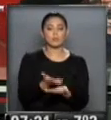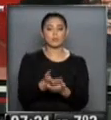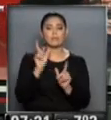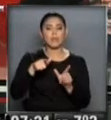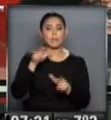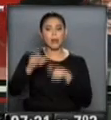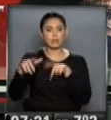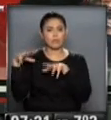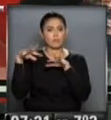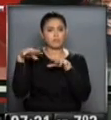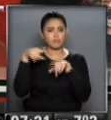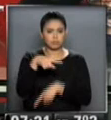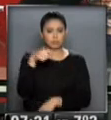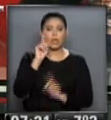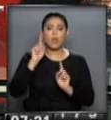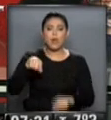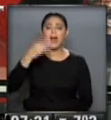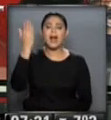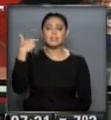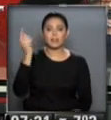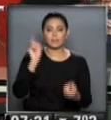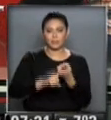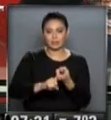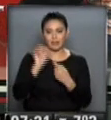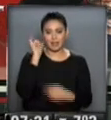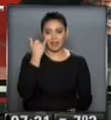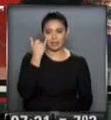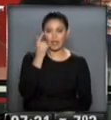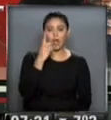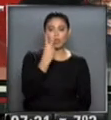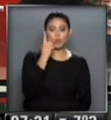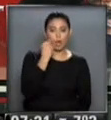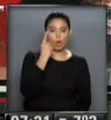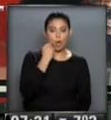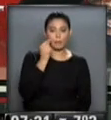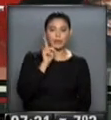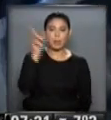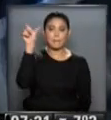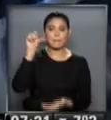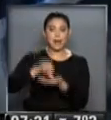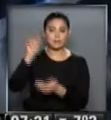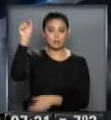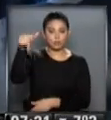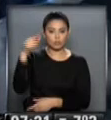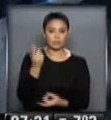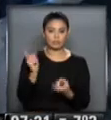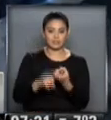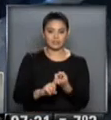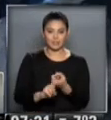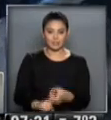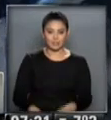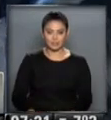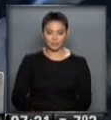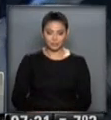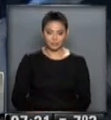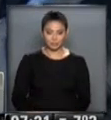se celebró ayer el primer matrimonio igualitario. Vincent y Bruno dieron el sí en Montpellier, al sur del país. A prendre pour époux, Monsieur